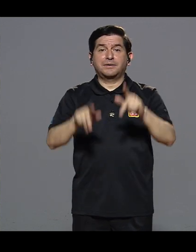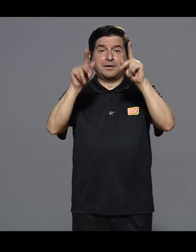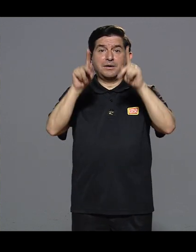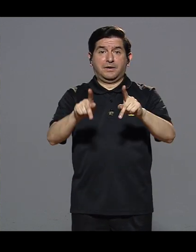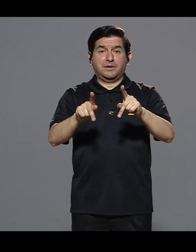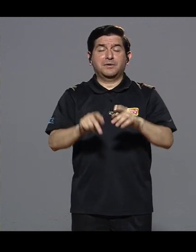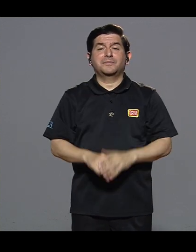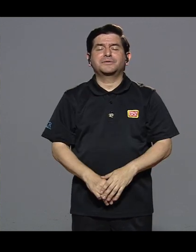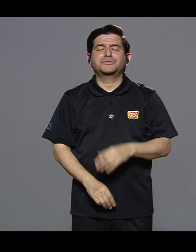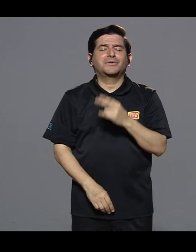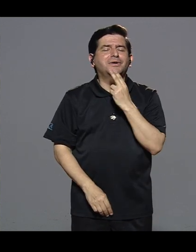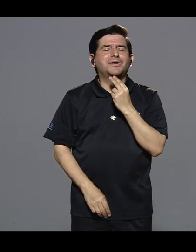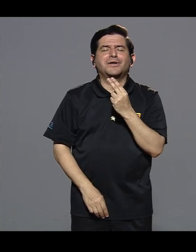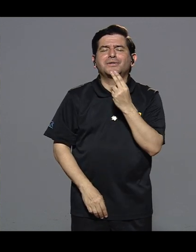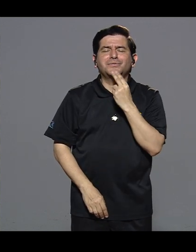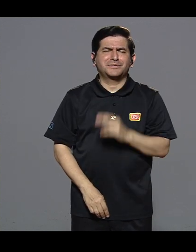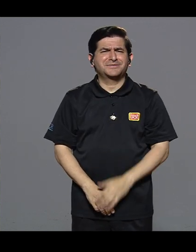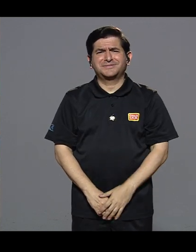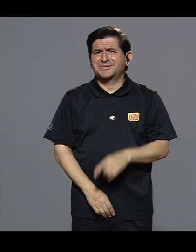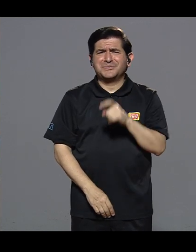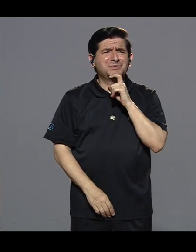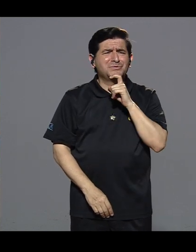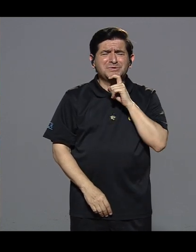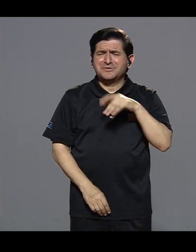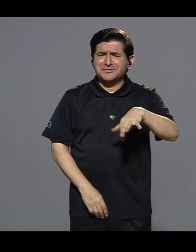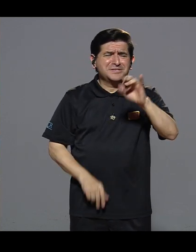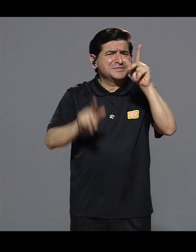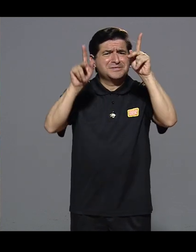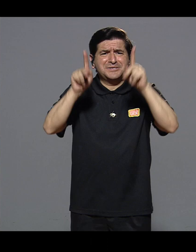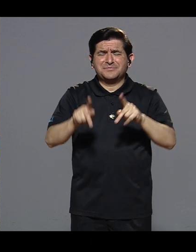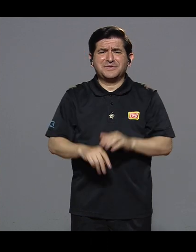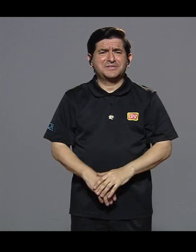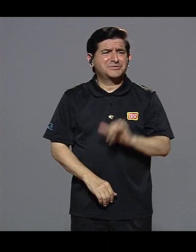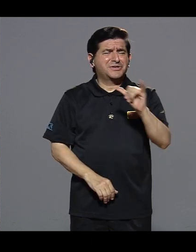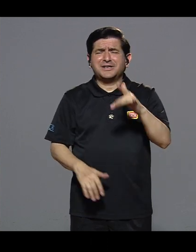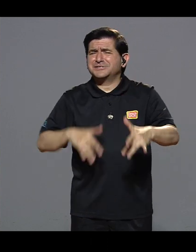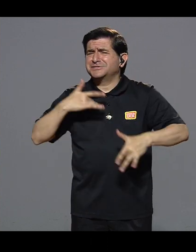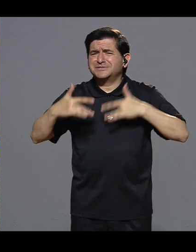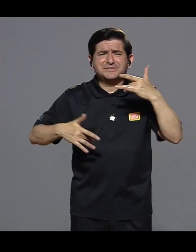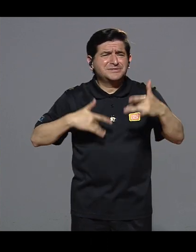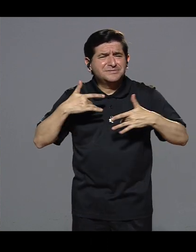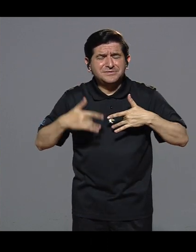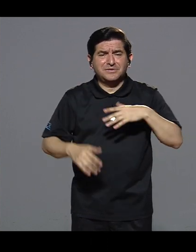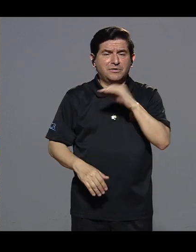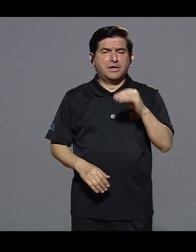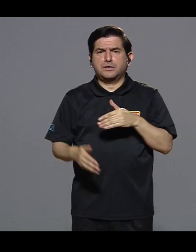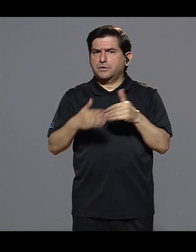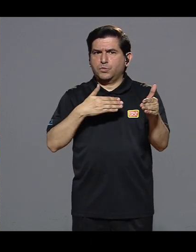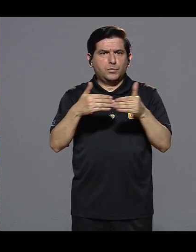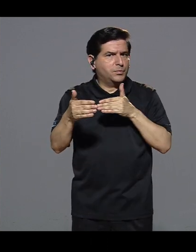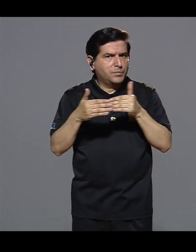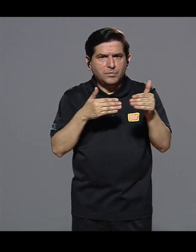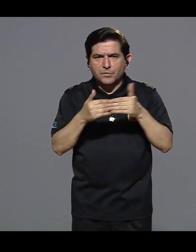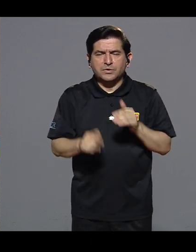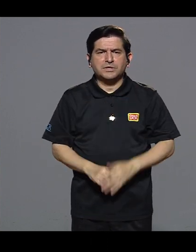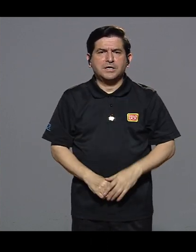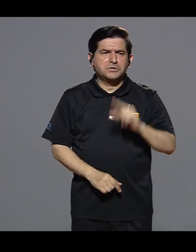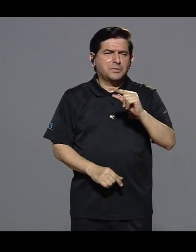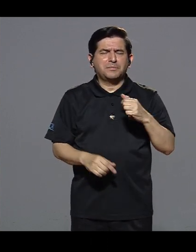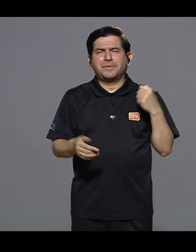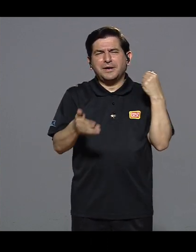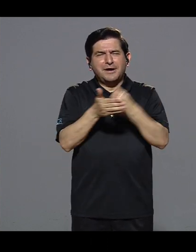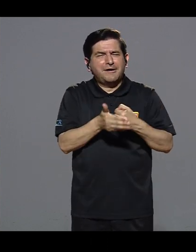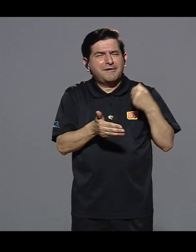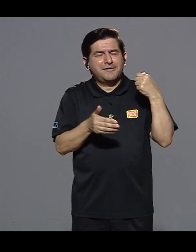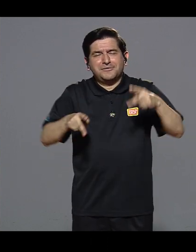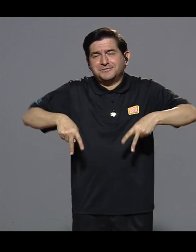Una persona muy, muy dulce. Cuesta mucho ahora encontrar personas que sean tan sensibles y que a pesar de los